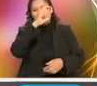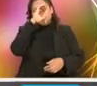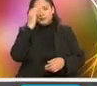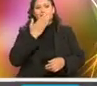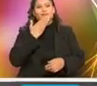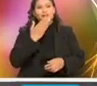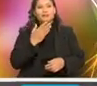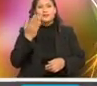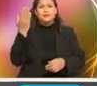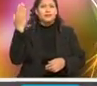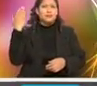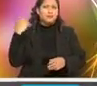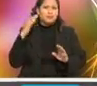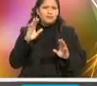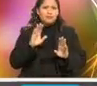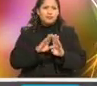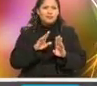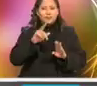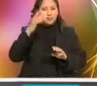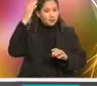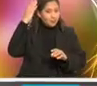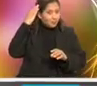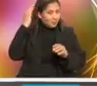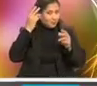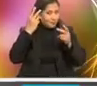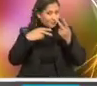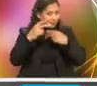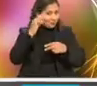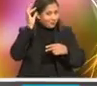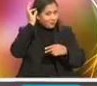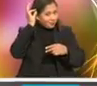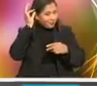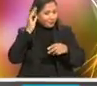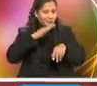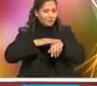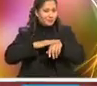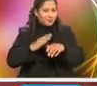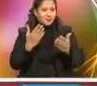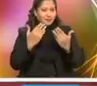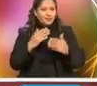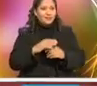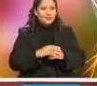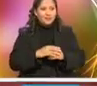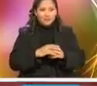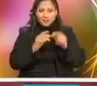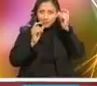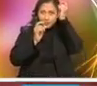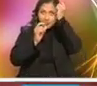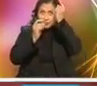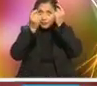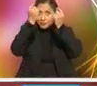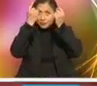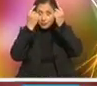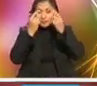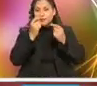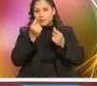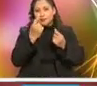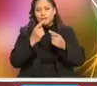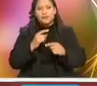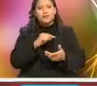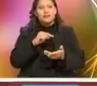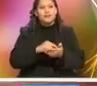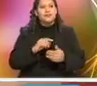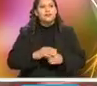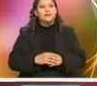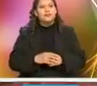pero me la tomaron ya hace, bueno, ya como que me dio un Ya te cambio de creció el look. pelo. Ya me creció un poco de pelo en donde, pues donde creció, ¿no? En otros lados ya no, pero sí.